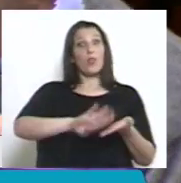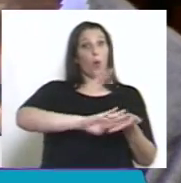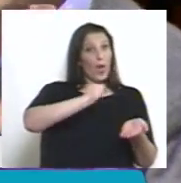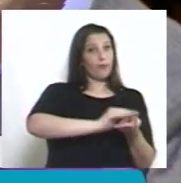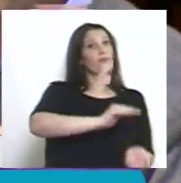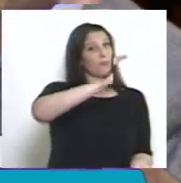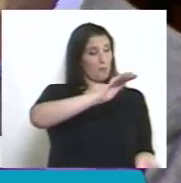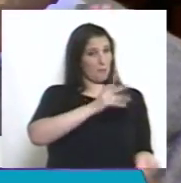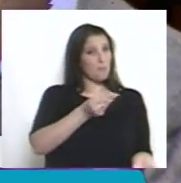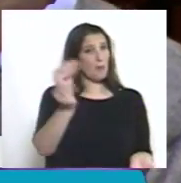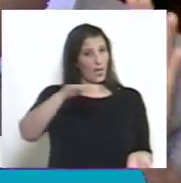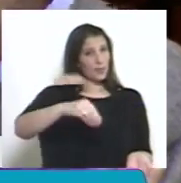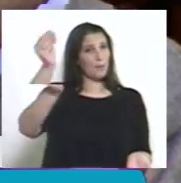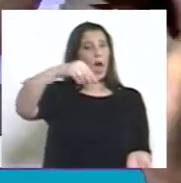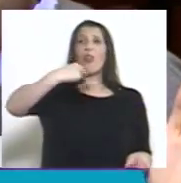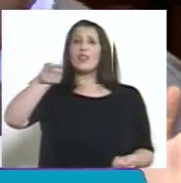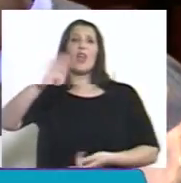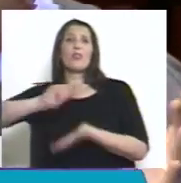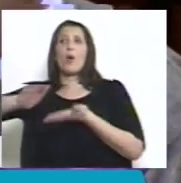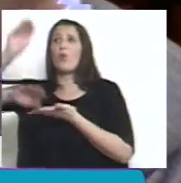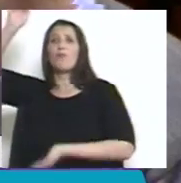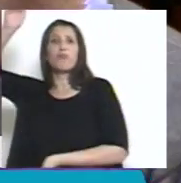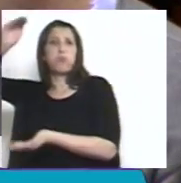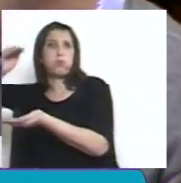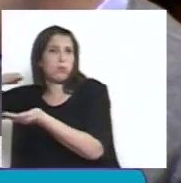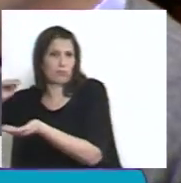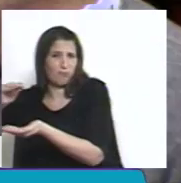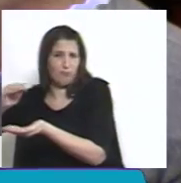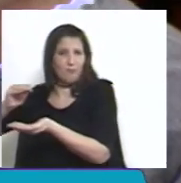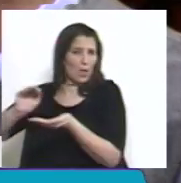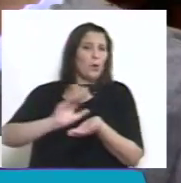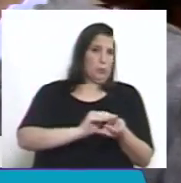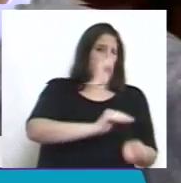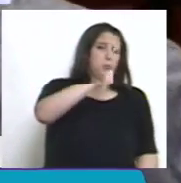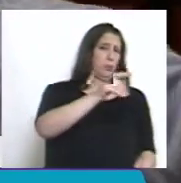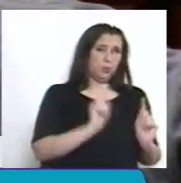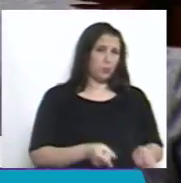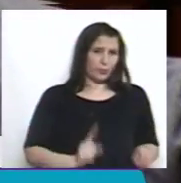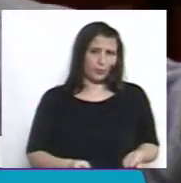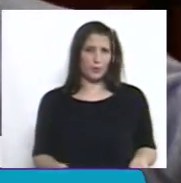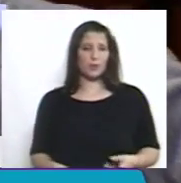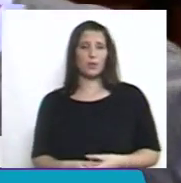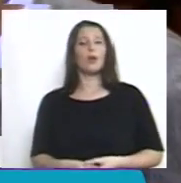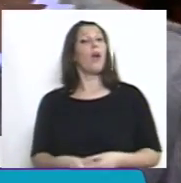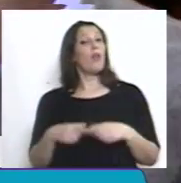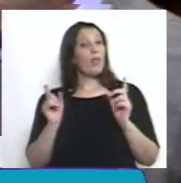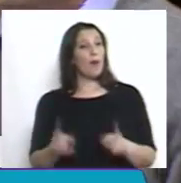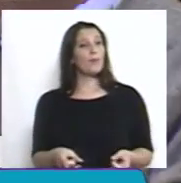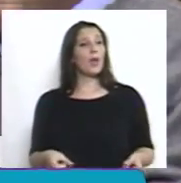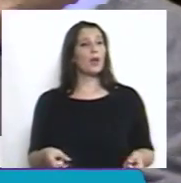datos oficiales, entonces no sigan hablando de desendeudamiento, porque esto no está ocurriendo más hace ya unos años, que ha